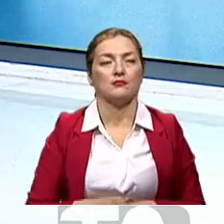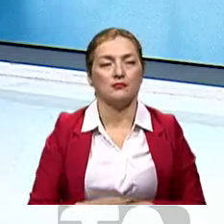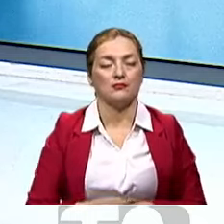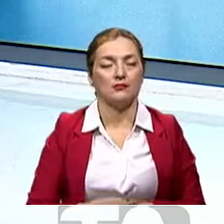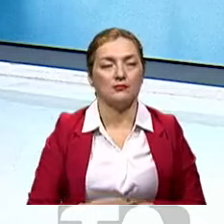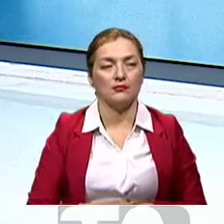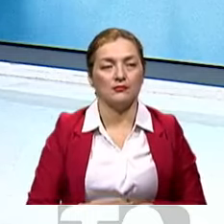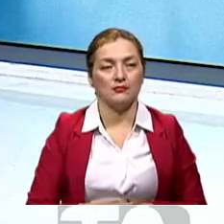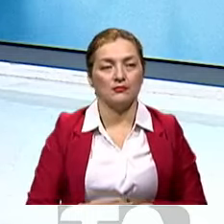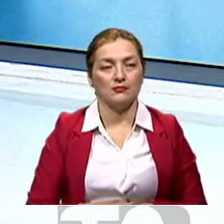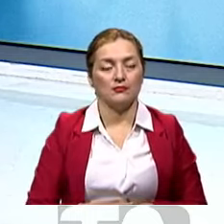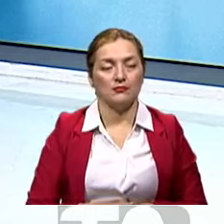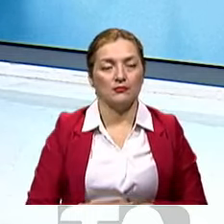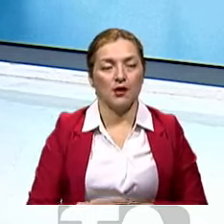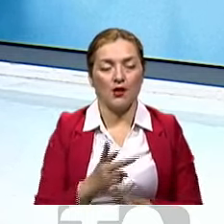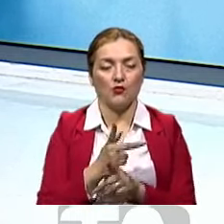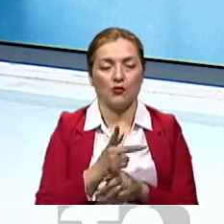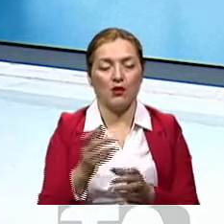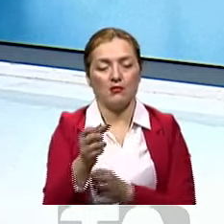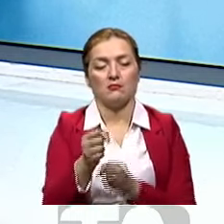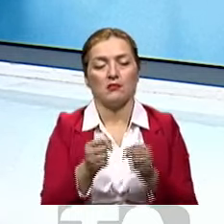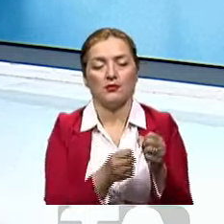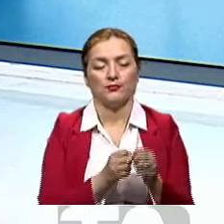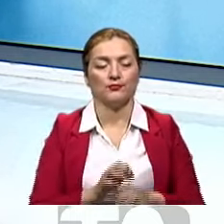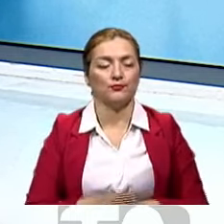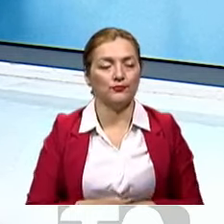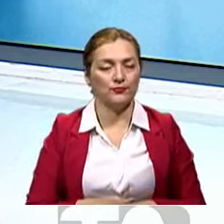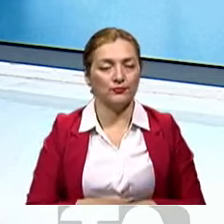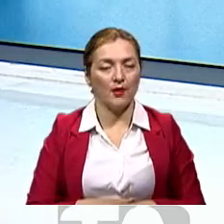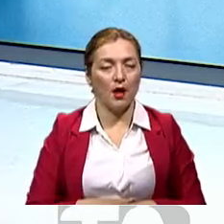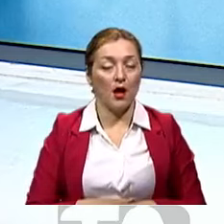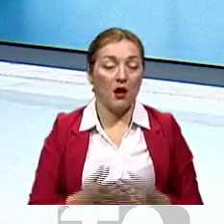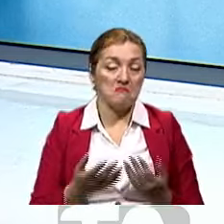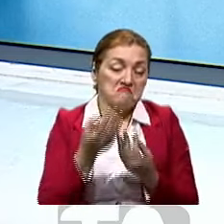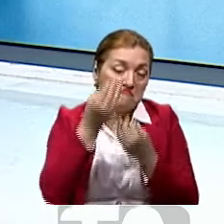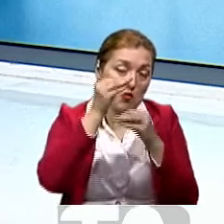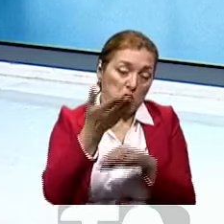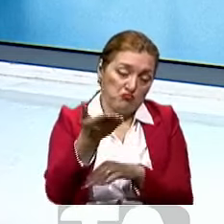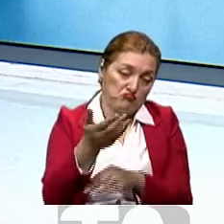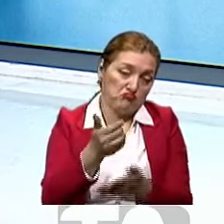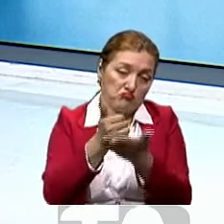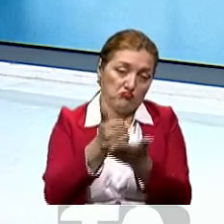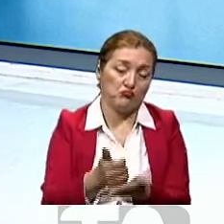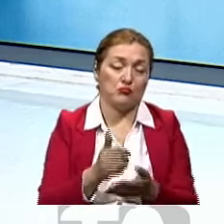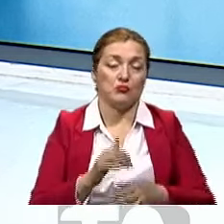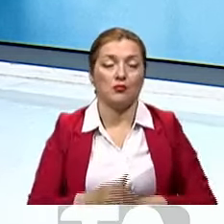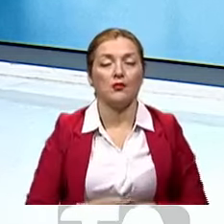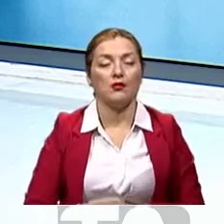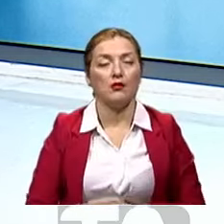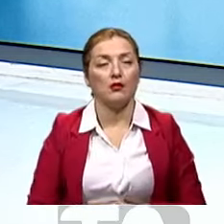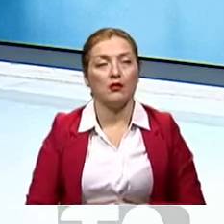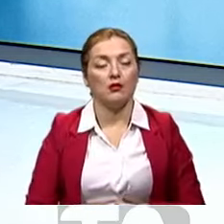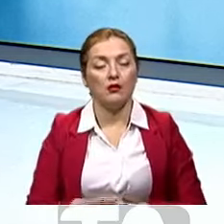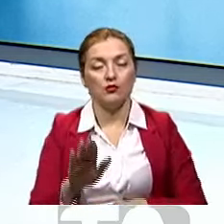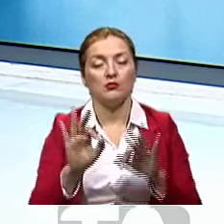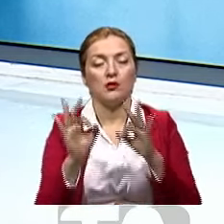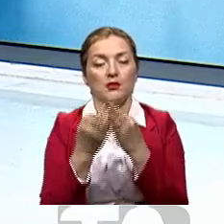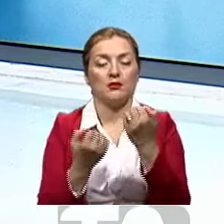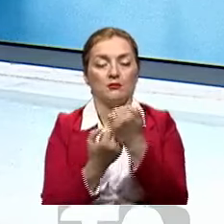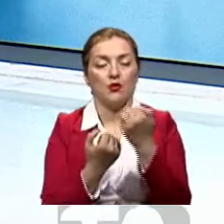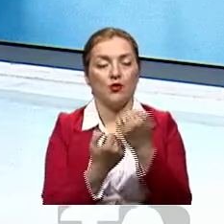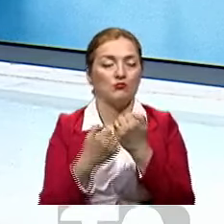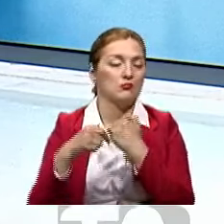también muy considerados y empáticos. Espero que esta información sirva a nuestras televidentes, pero también a sus familias para brindar todo el apoyo